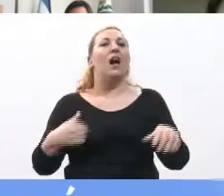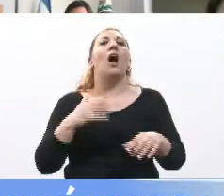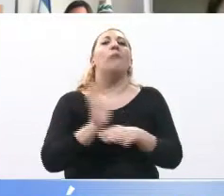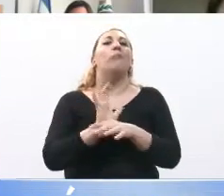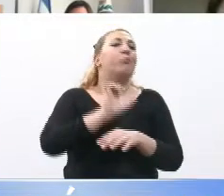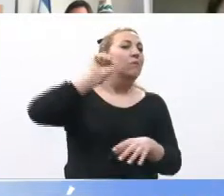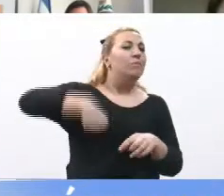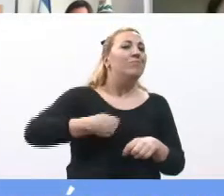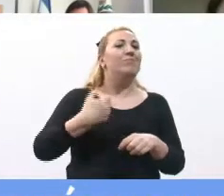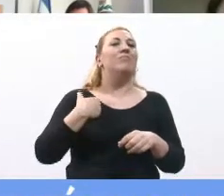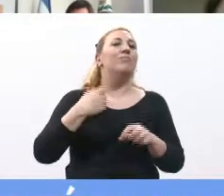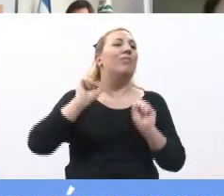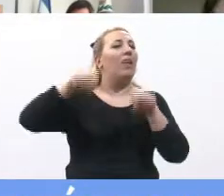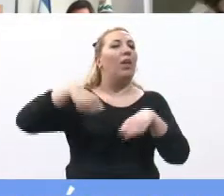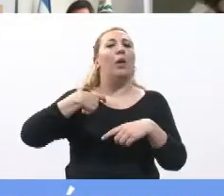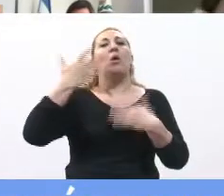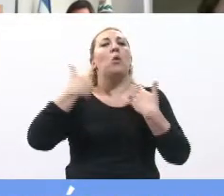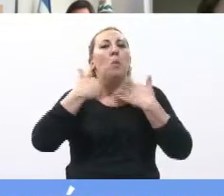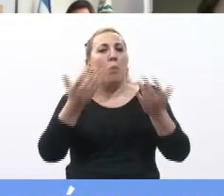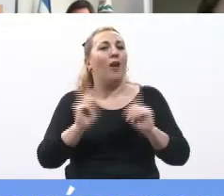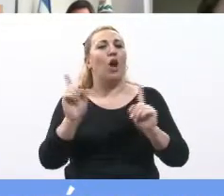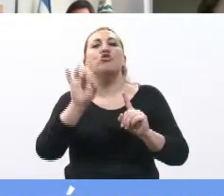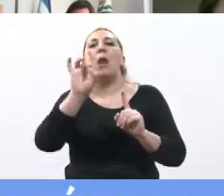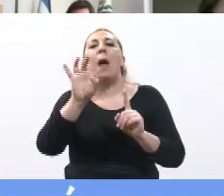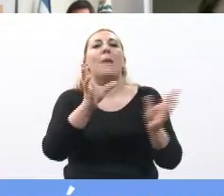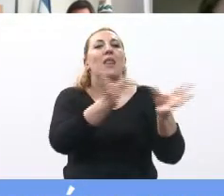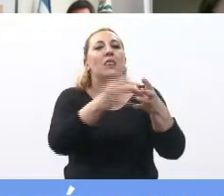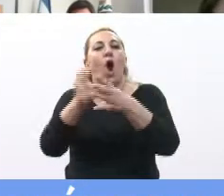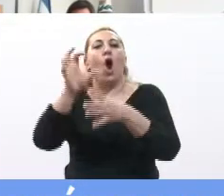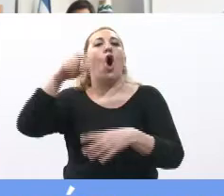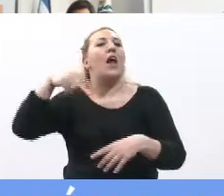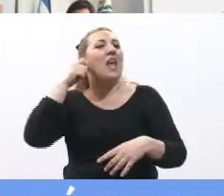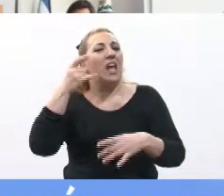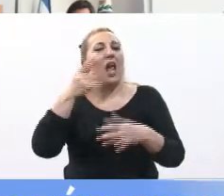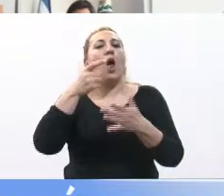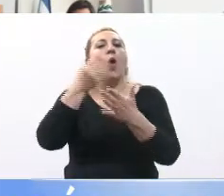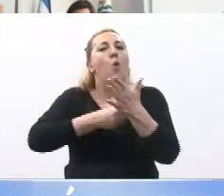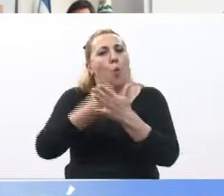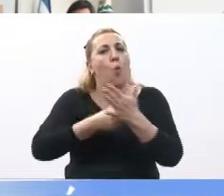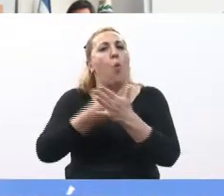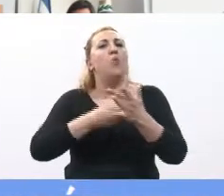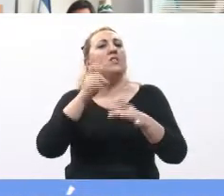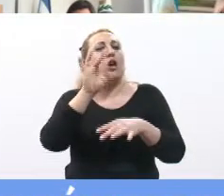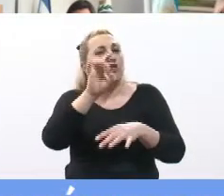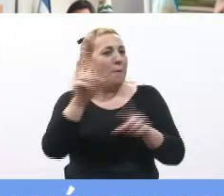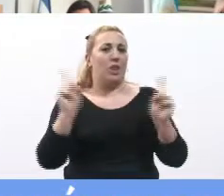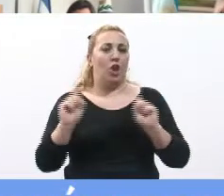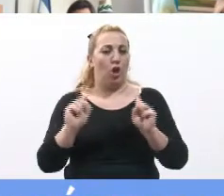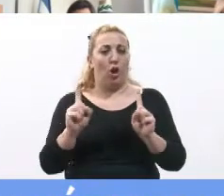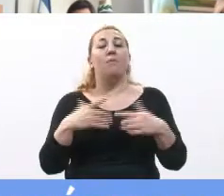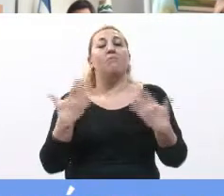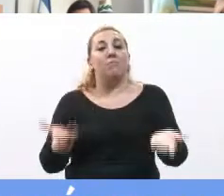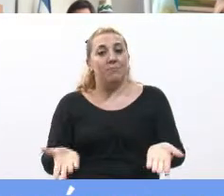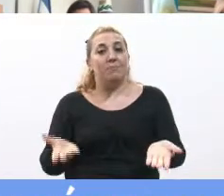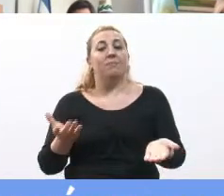mirando para otro lado, no queremos que sean solo las ONG las que lleven la voz de lo que está pasando. Y para esto,